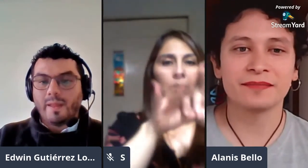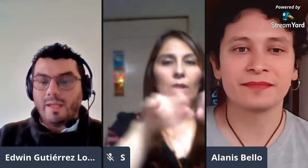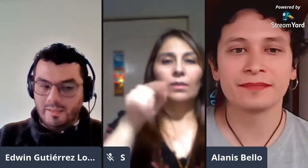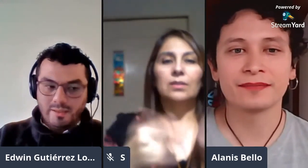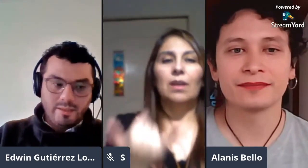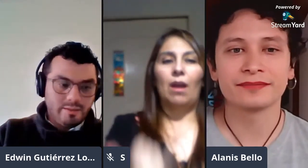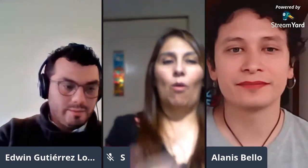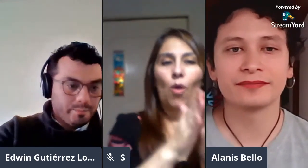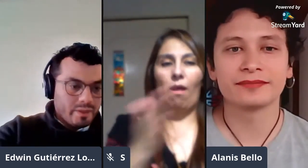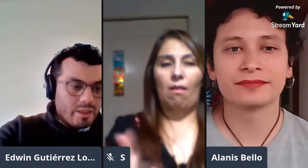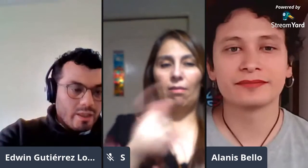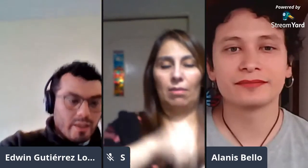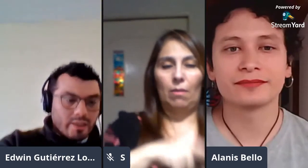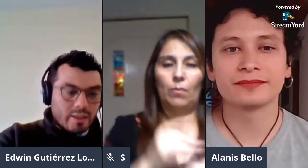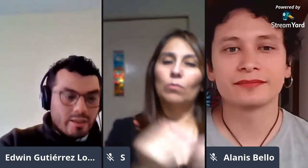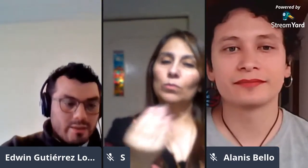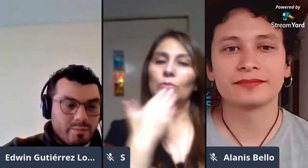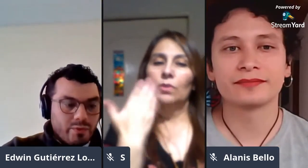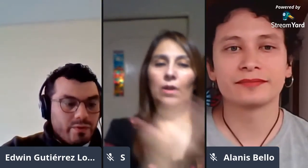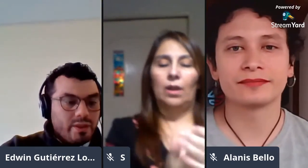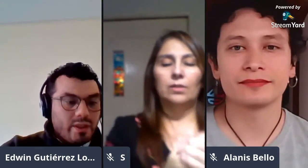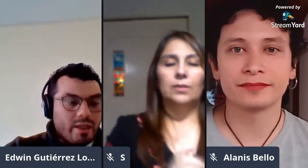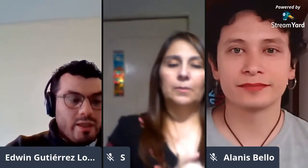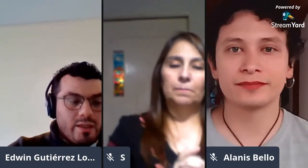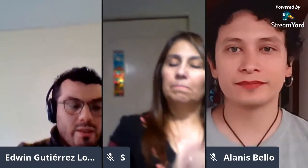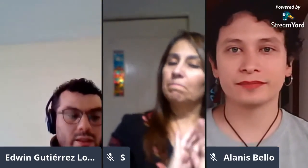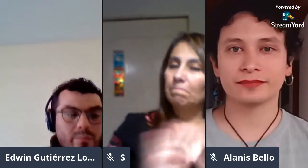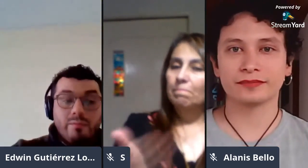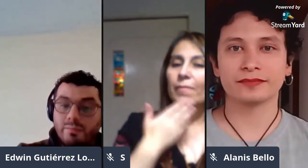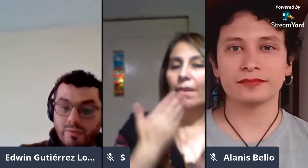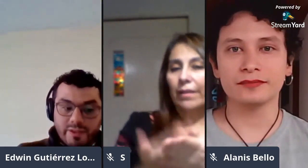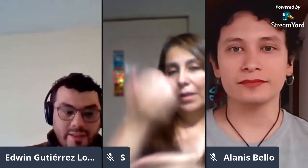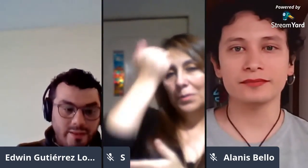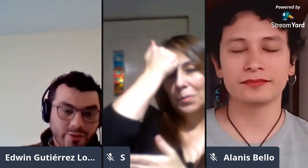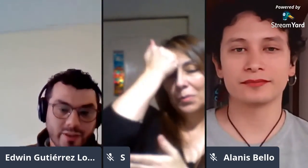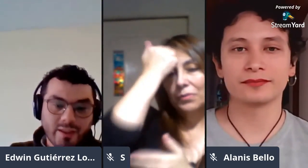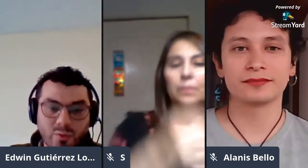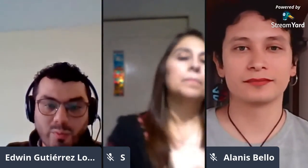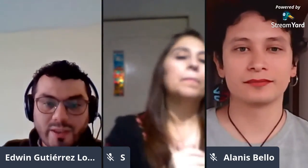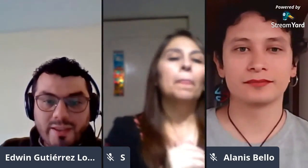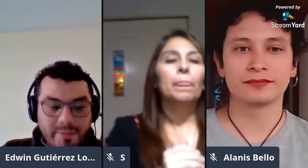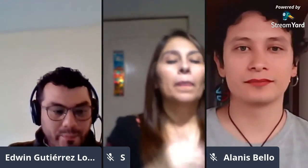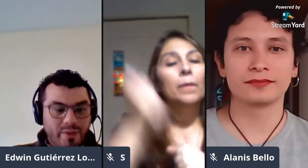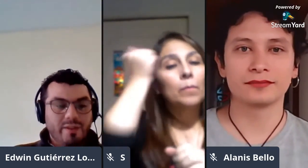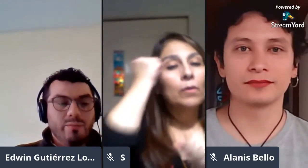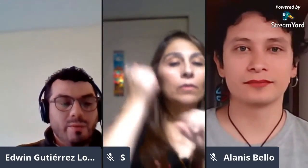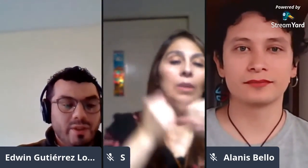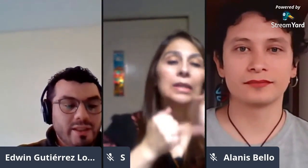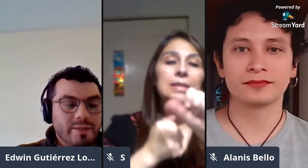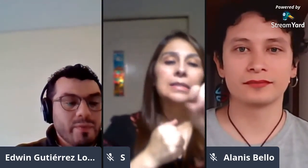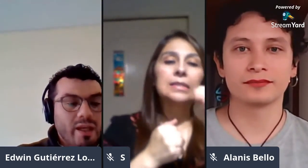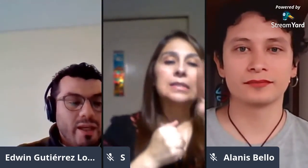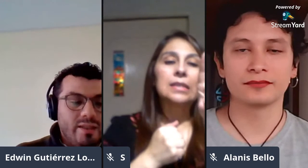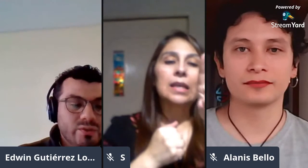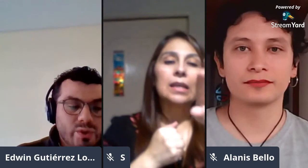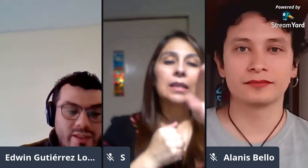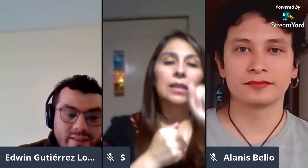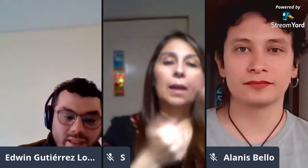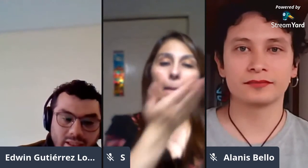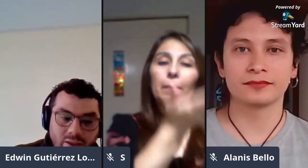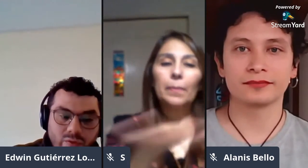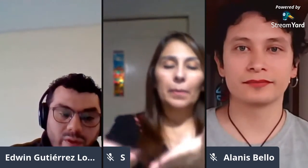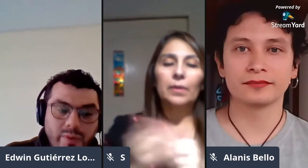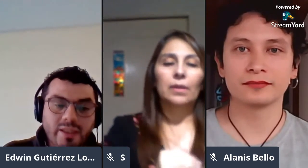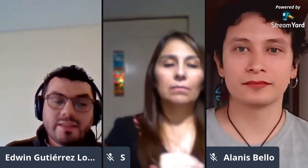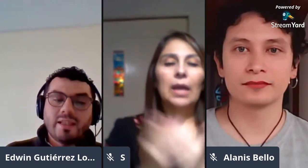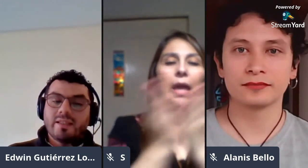gracias. A ti. Gracias, profe. Profe Sandra Bernal, compañera, bienvenida. Estudiante